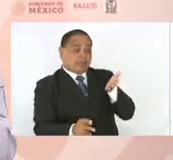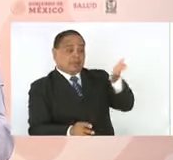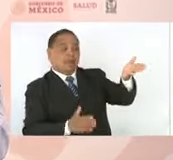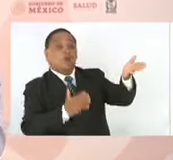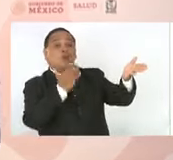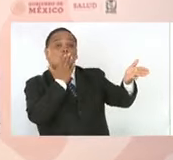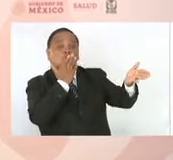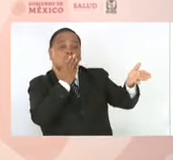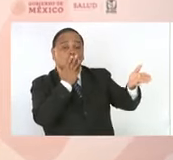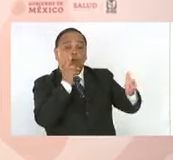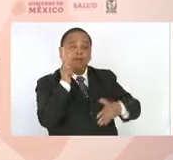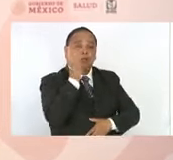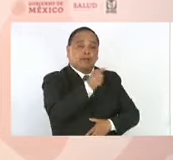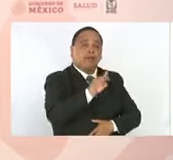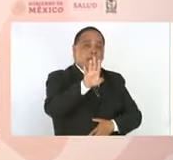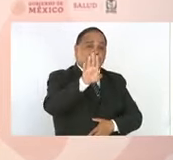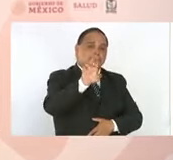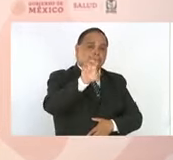le pusieron